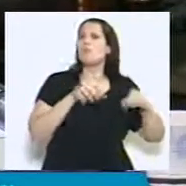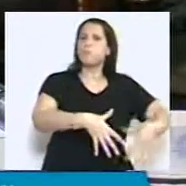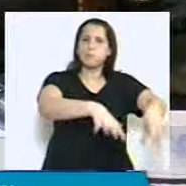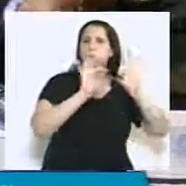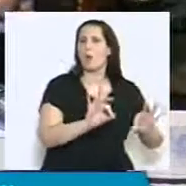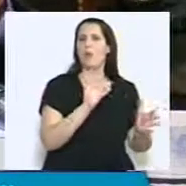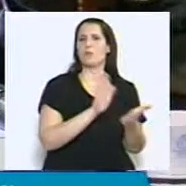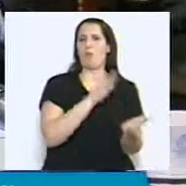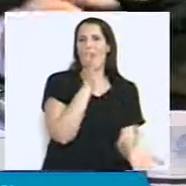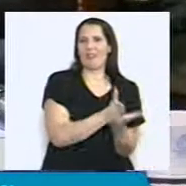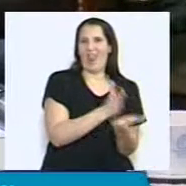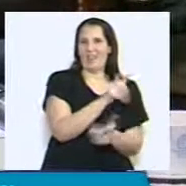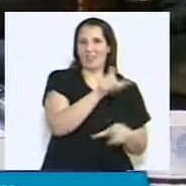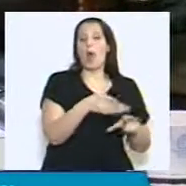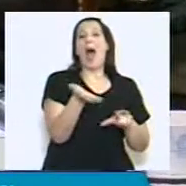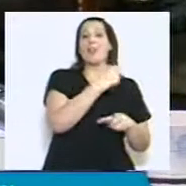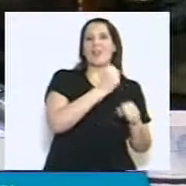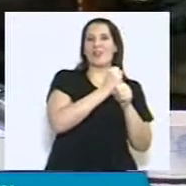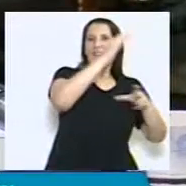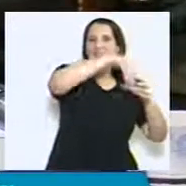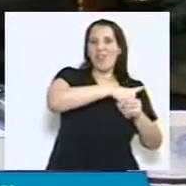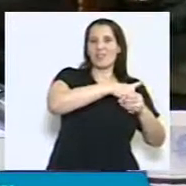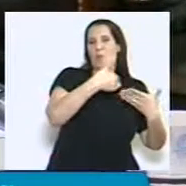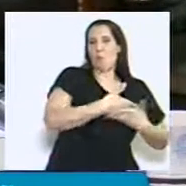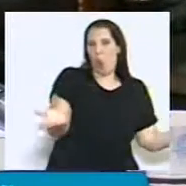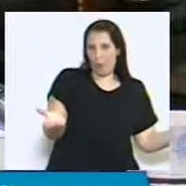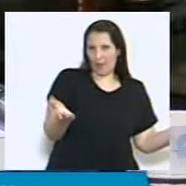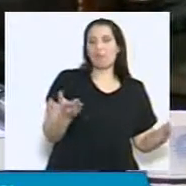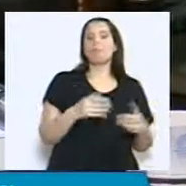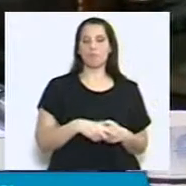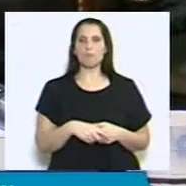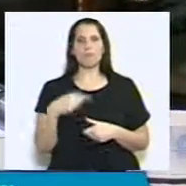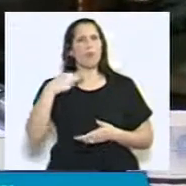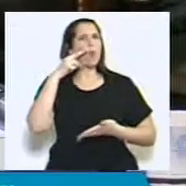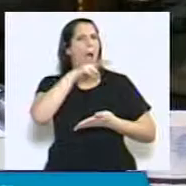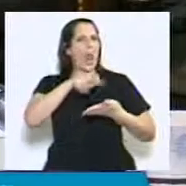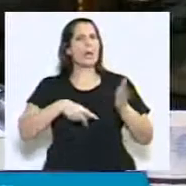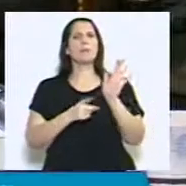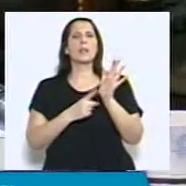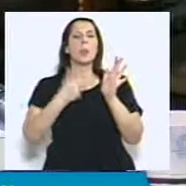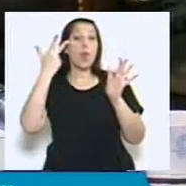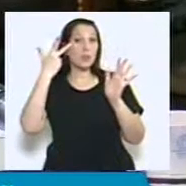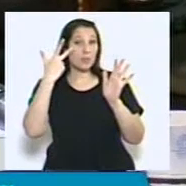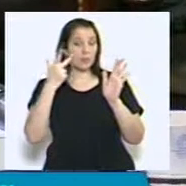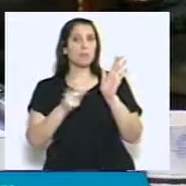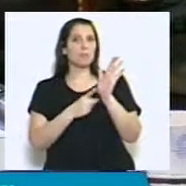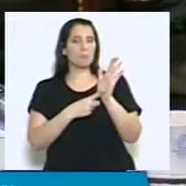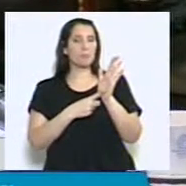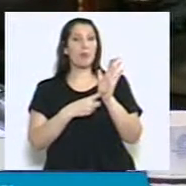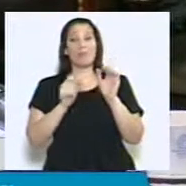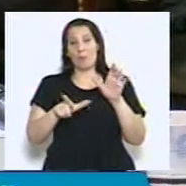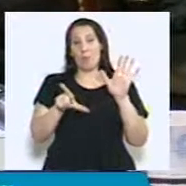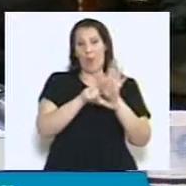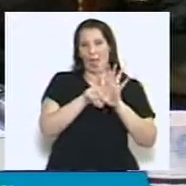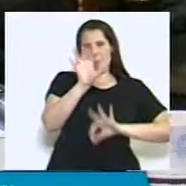tenían cuando estaban trabajando en la administración pública. Y voy a leer artículo 18 del